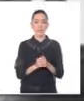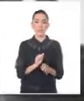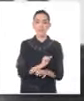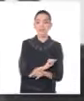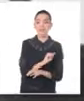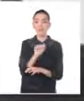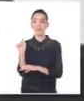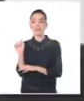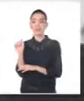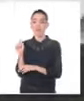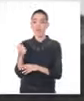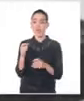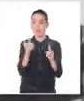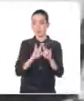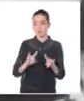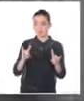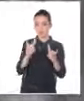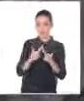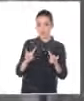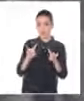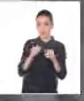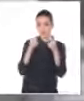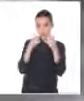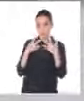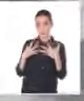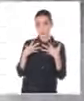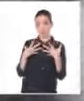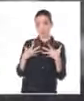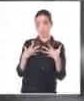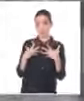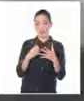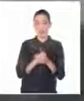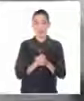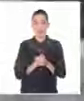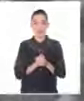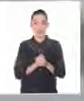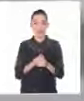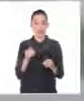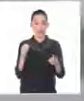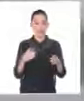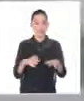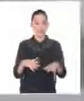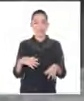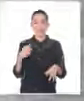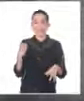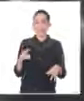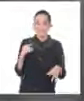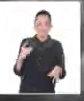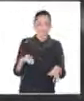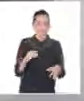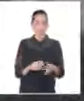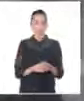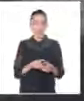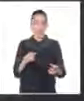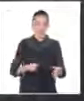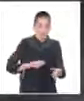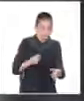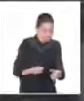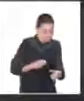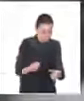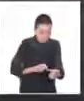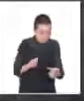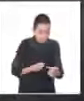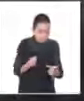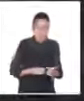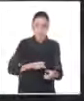Martí y en otras tantas acciones contra la opresión a su país. Del decoro y el coraje se alimentó en medio de